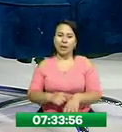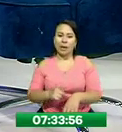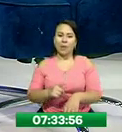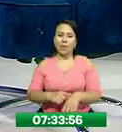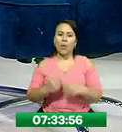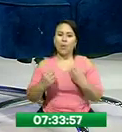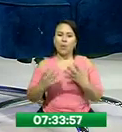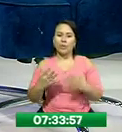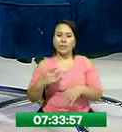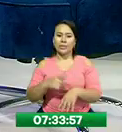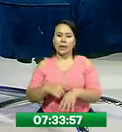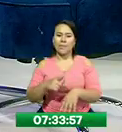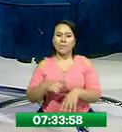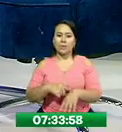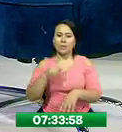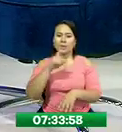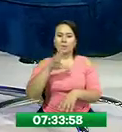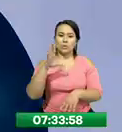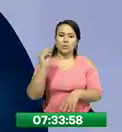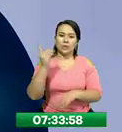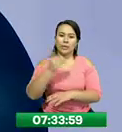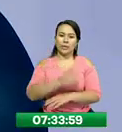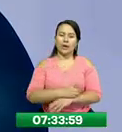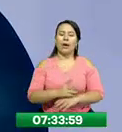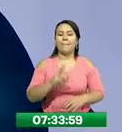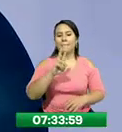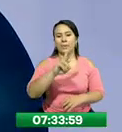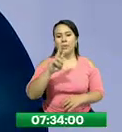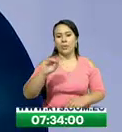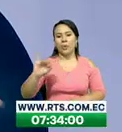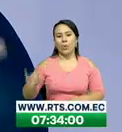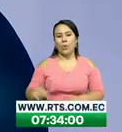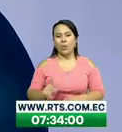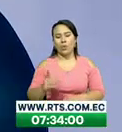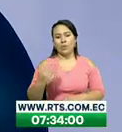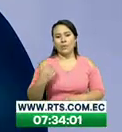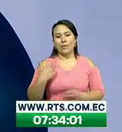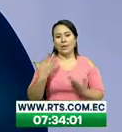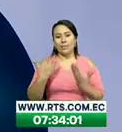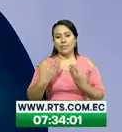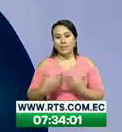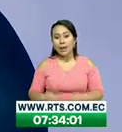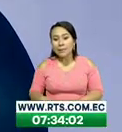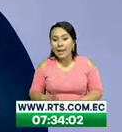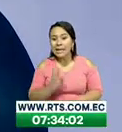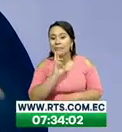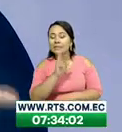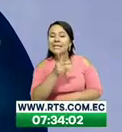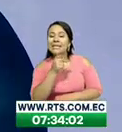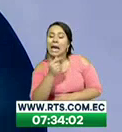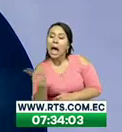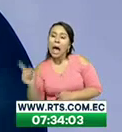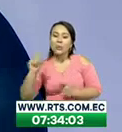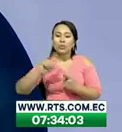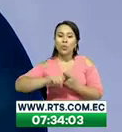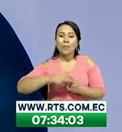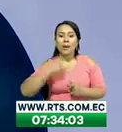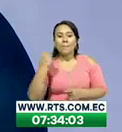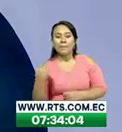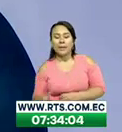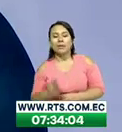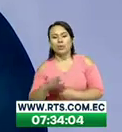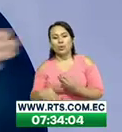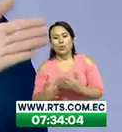este proceso? ¿150 días, se dijo? El 22 de julio tienen que terminar de llegar las respuestas de quienes se suman. Okay. Con esas respuestas